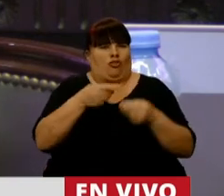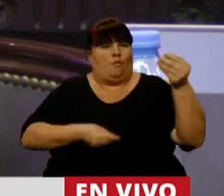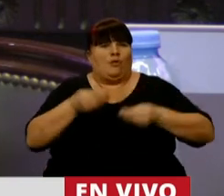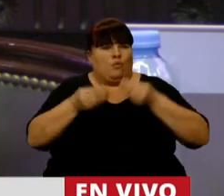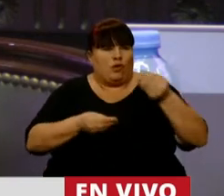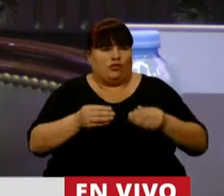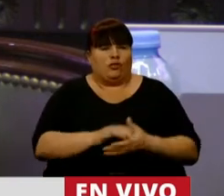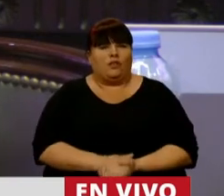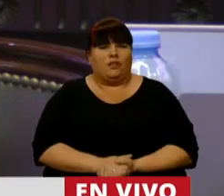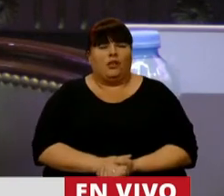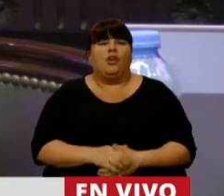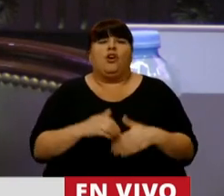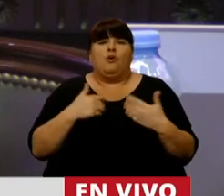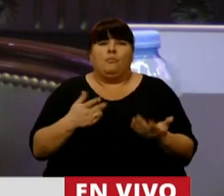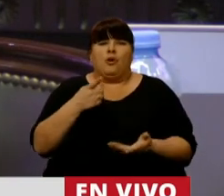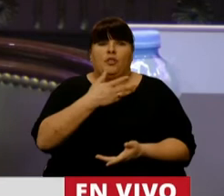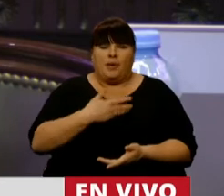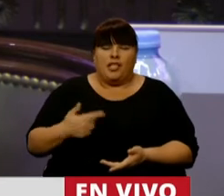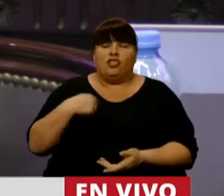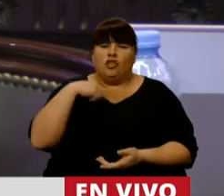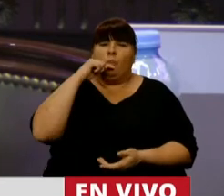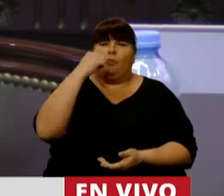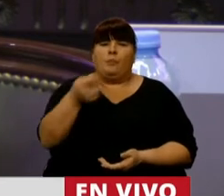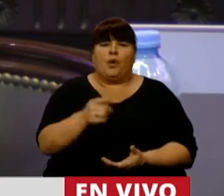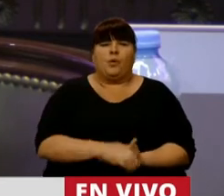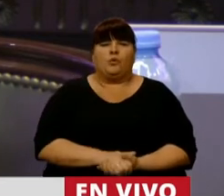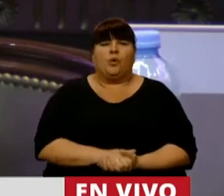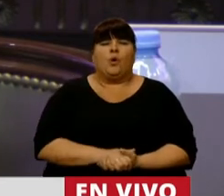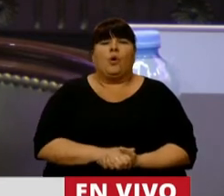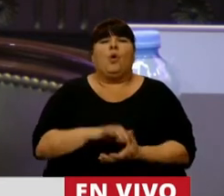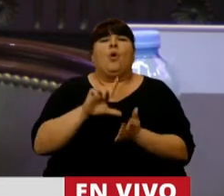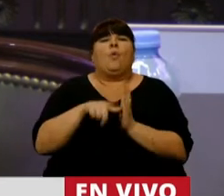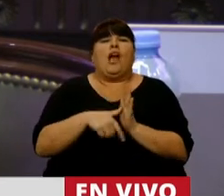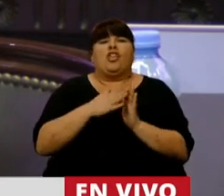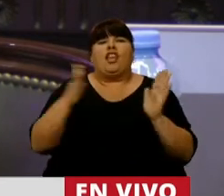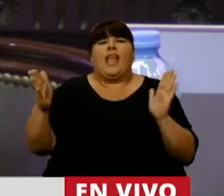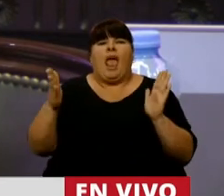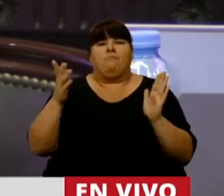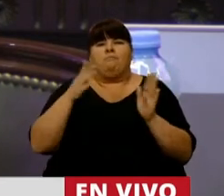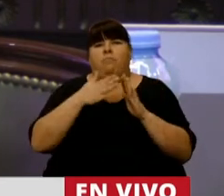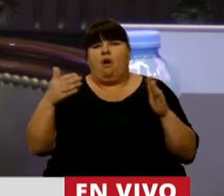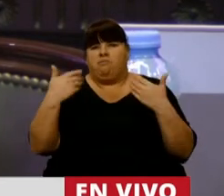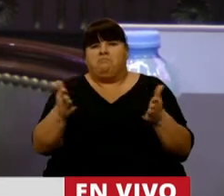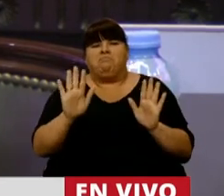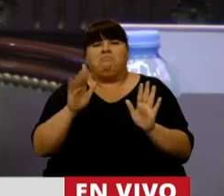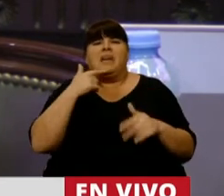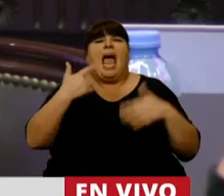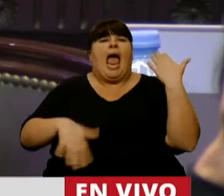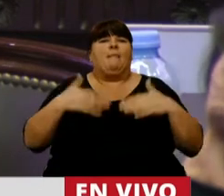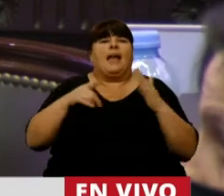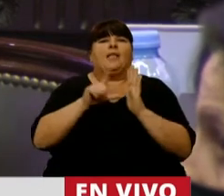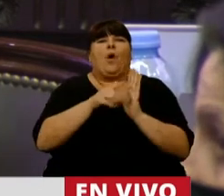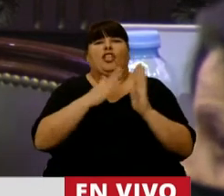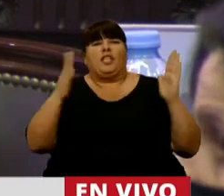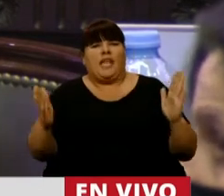este presupuesto. Por eso, señor presidente, les pregunto, ¿cuánto dura la excepción? ¿Cuánto dura la